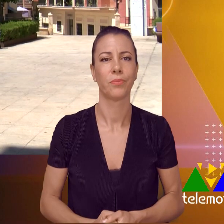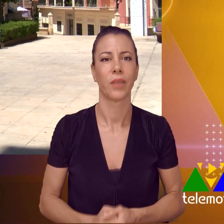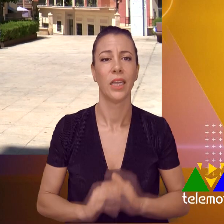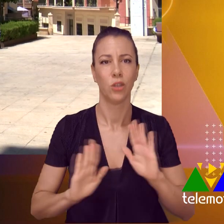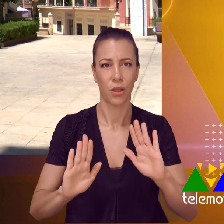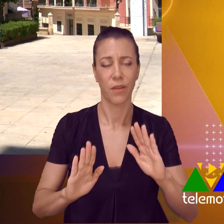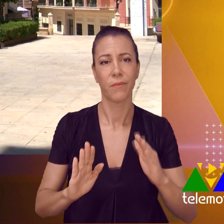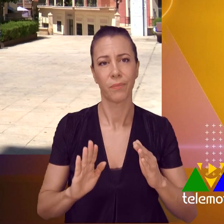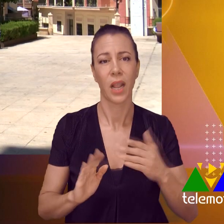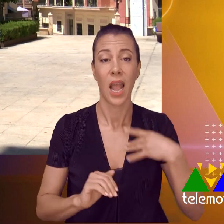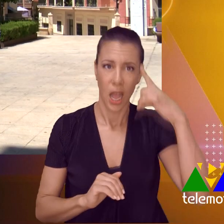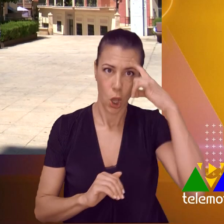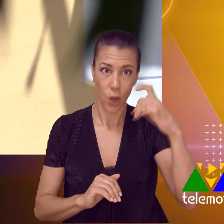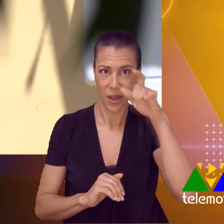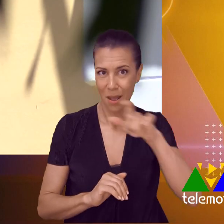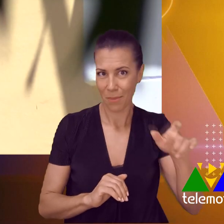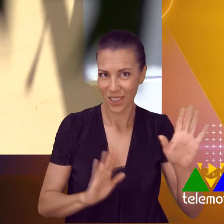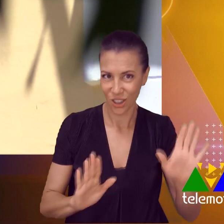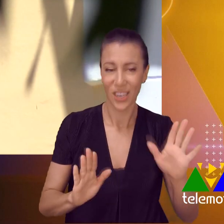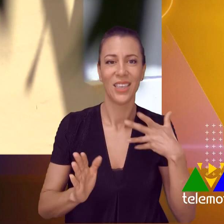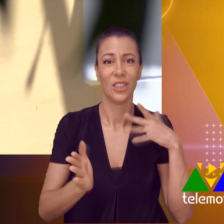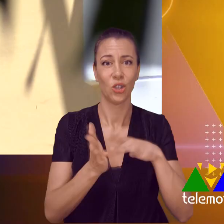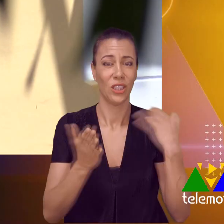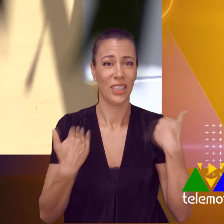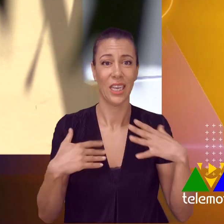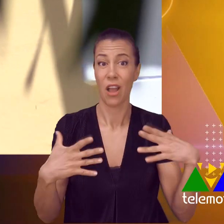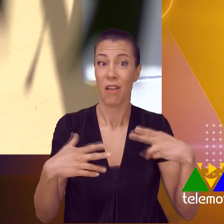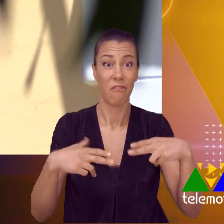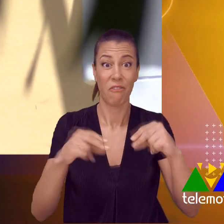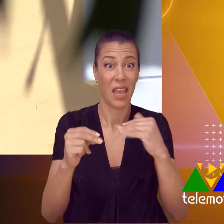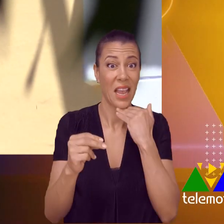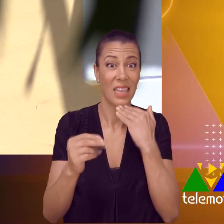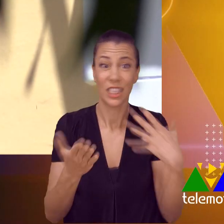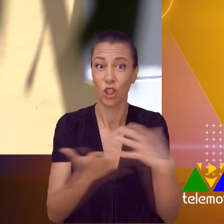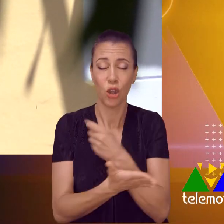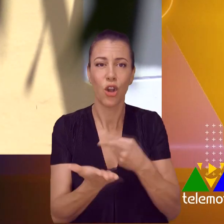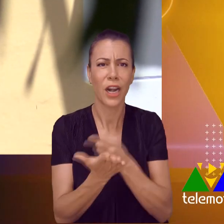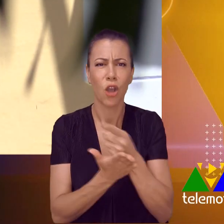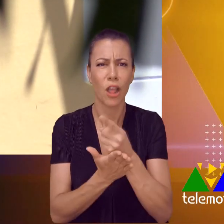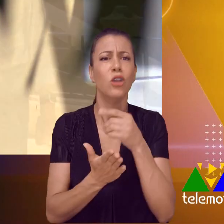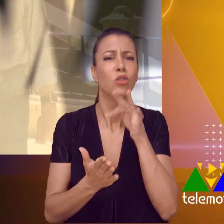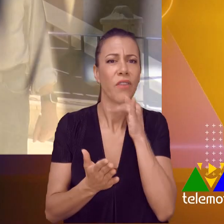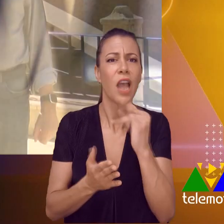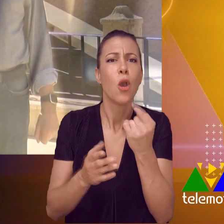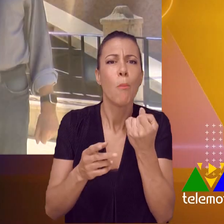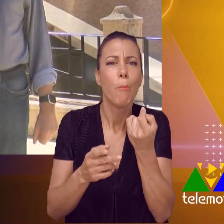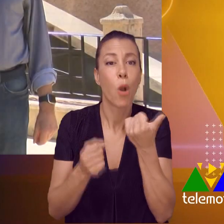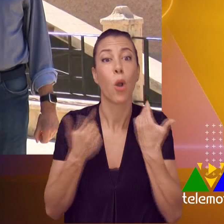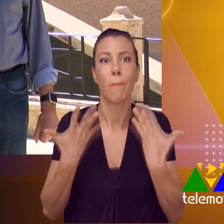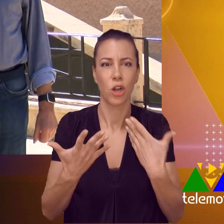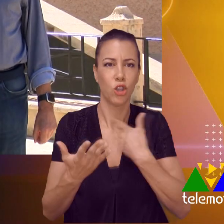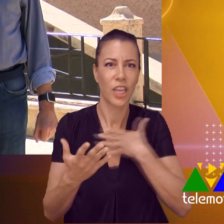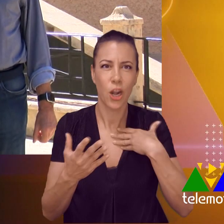Vamos a recordarle a nuestra gente de que estamos prácticamente llegando al final de todo el recorrido. Nos queda todavía un poquito. Haciendo